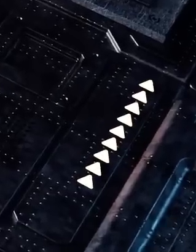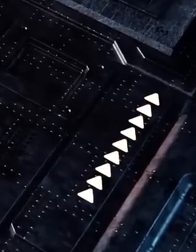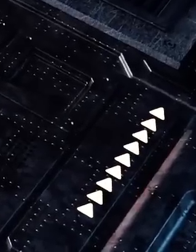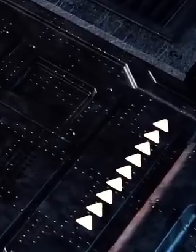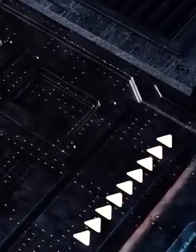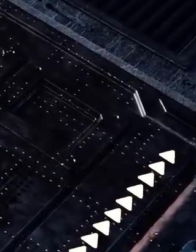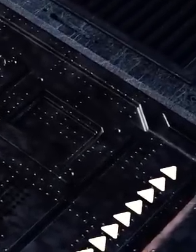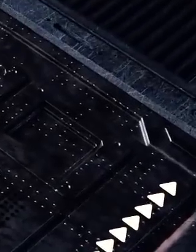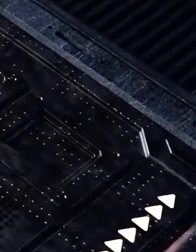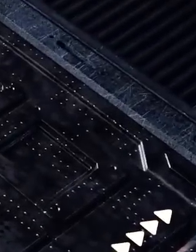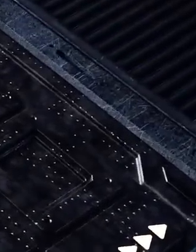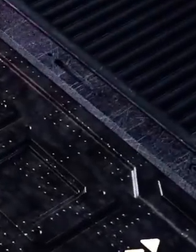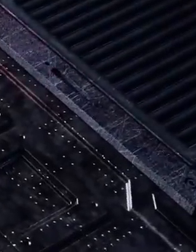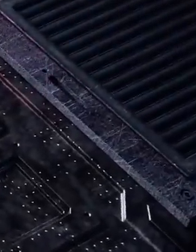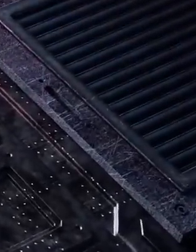Todopoderoso!